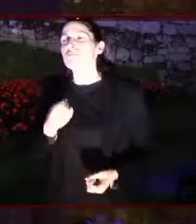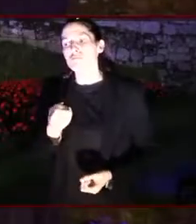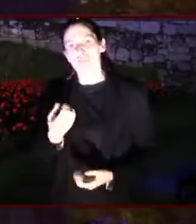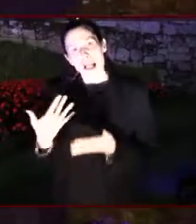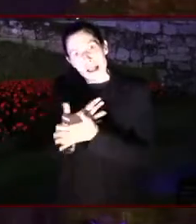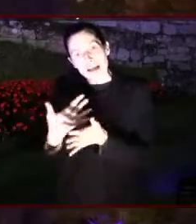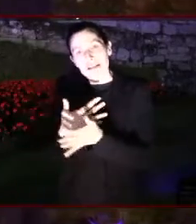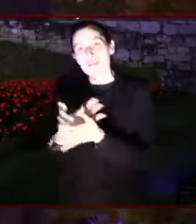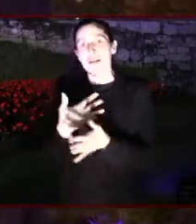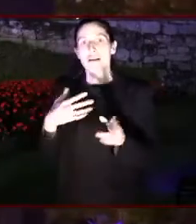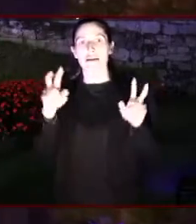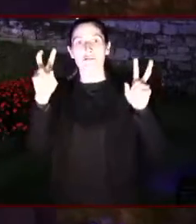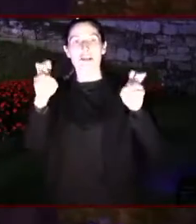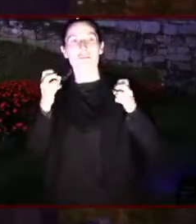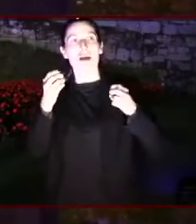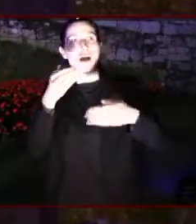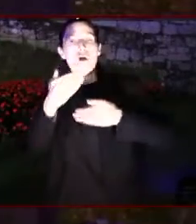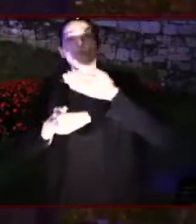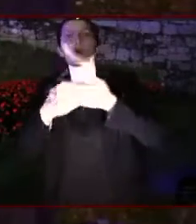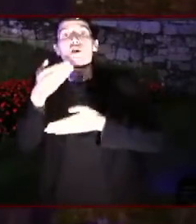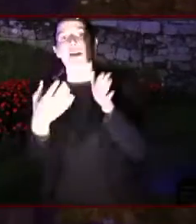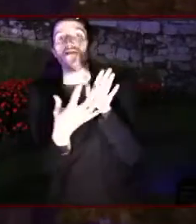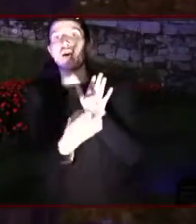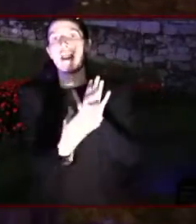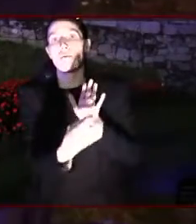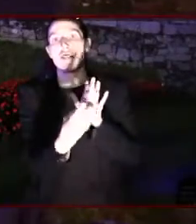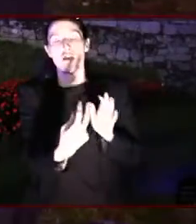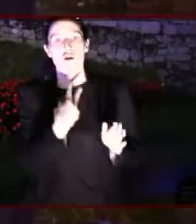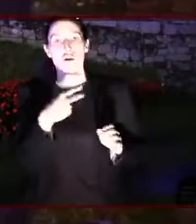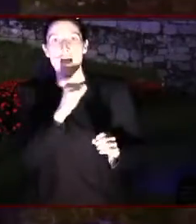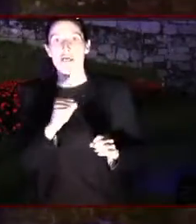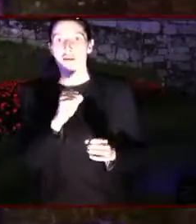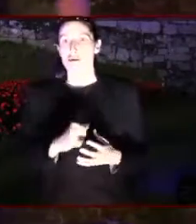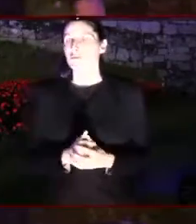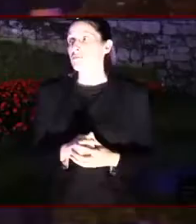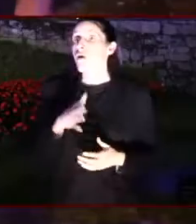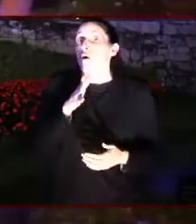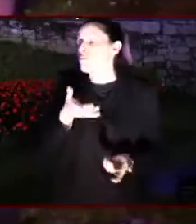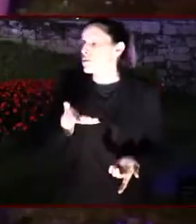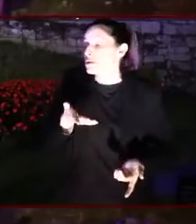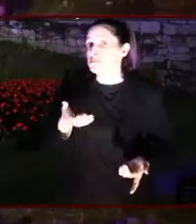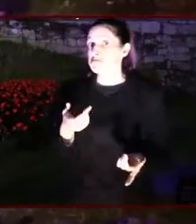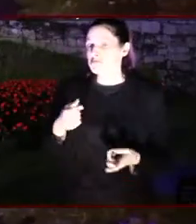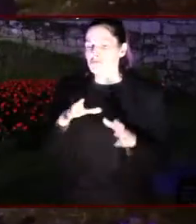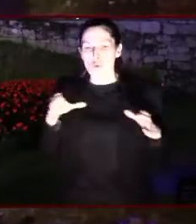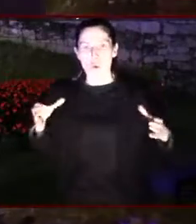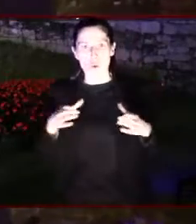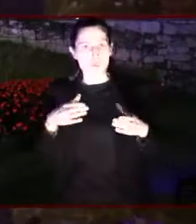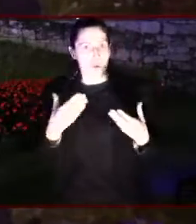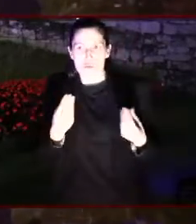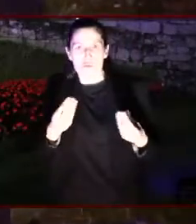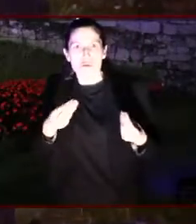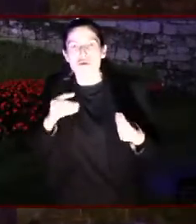pouquiño, pois, como foi o proceso de grabación da canción? Pois nos, como éramos moitos, fomos ao Náutico